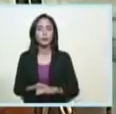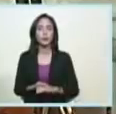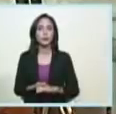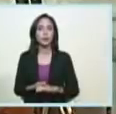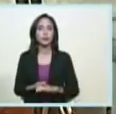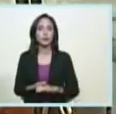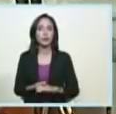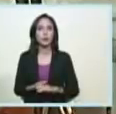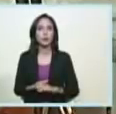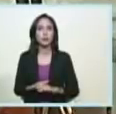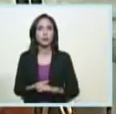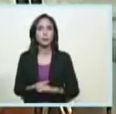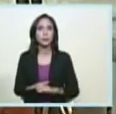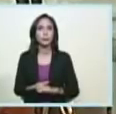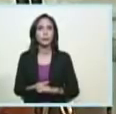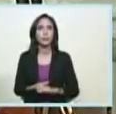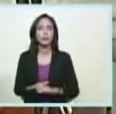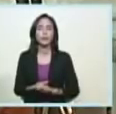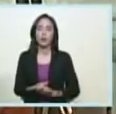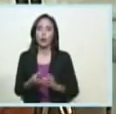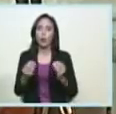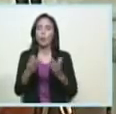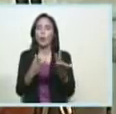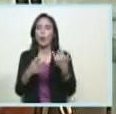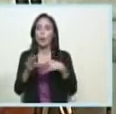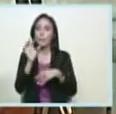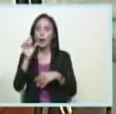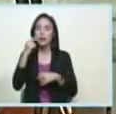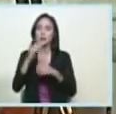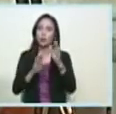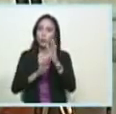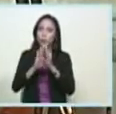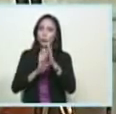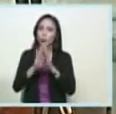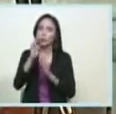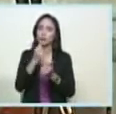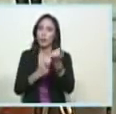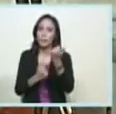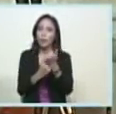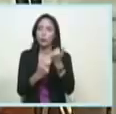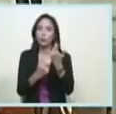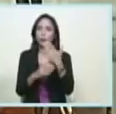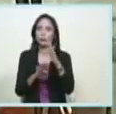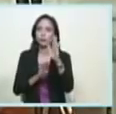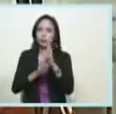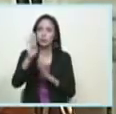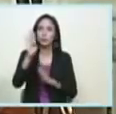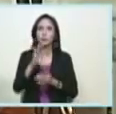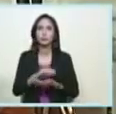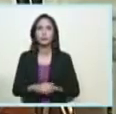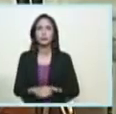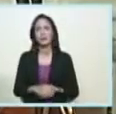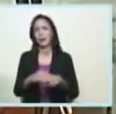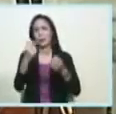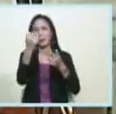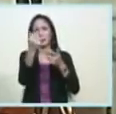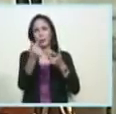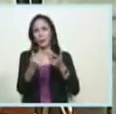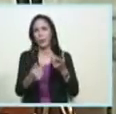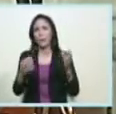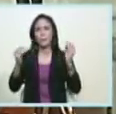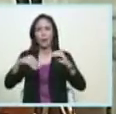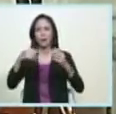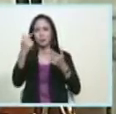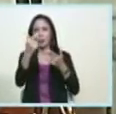de recuperación del parque automotor del país de respaldo y otras cosas más